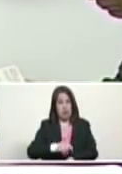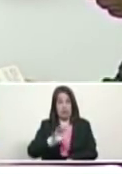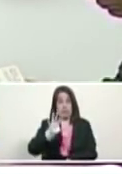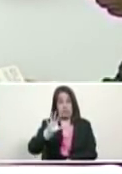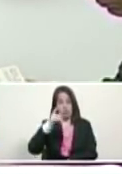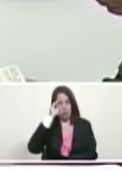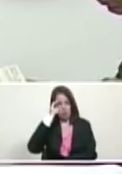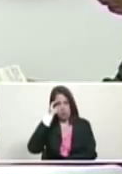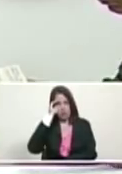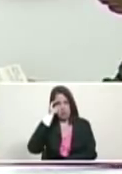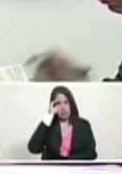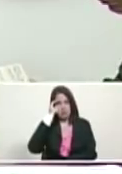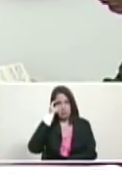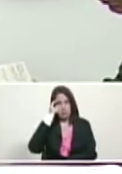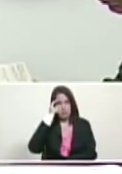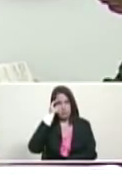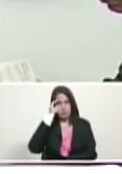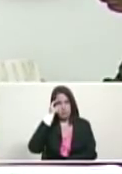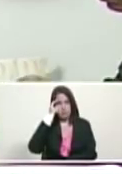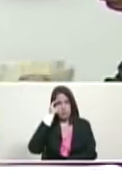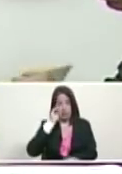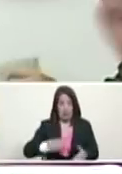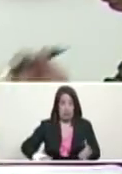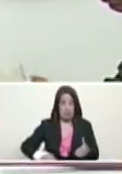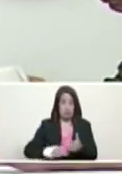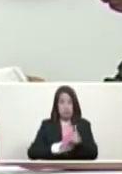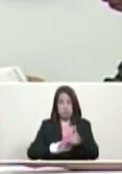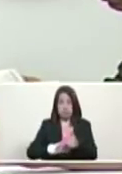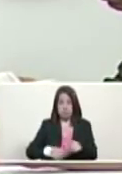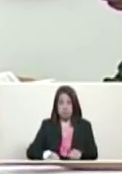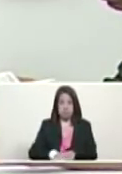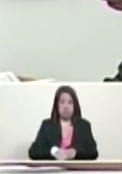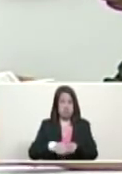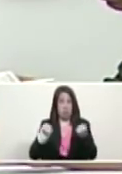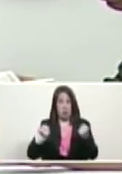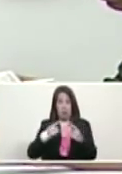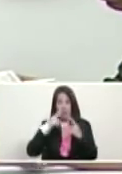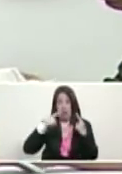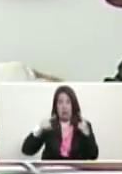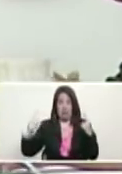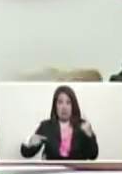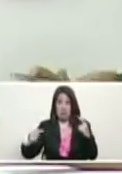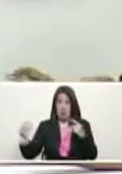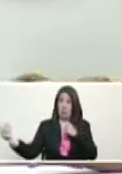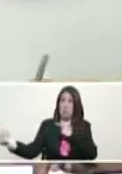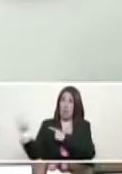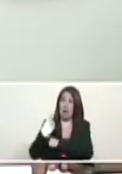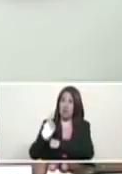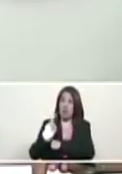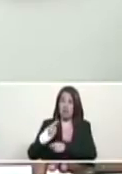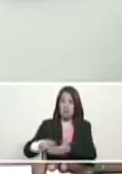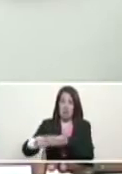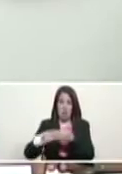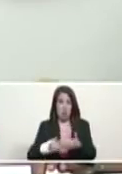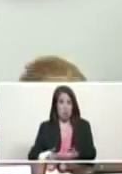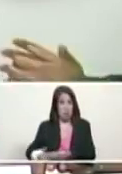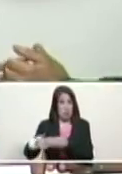5 días del ataque eléctrico que vino de los Estados Unidos de Norteamérica por la